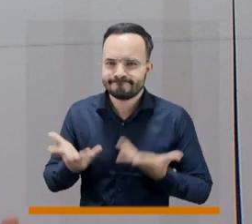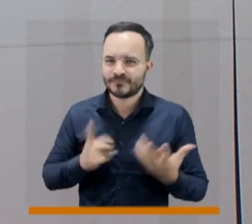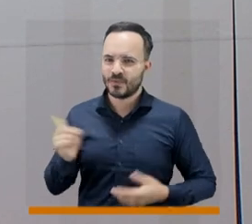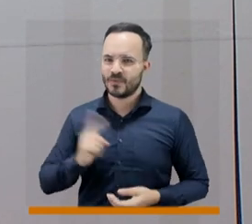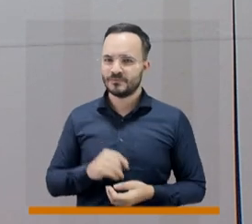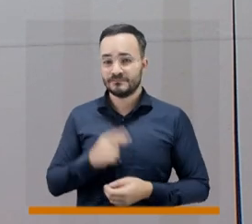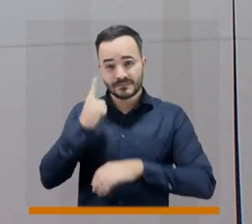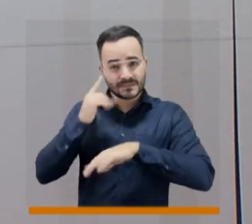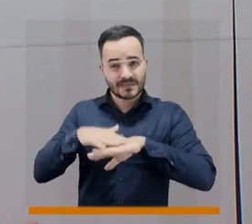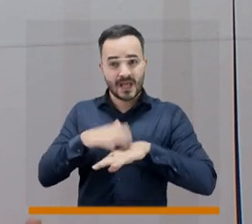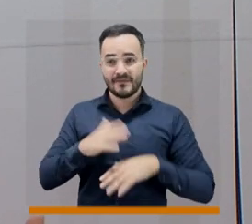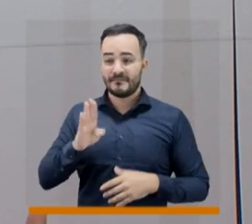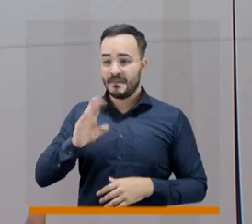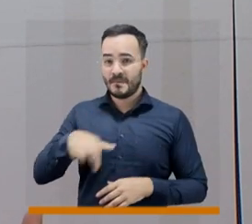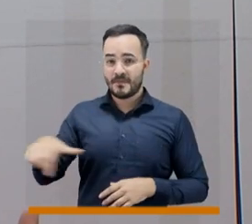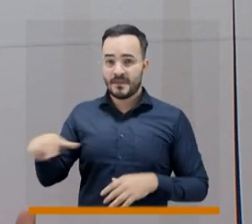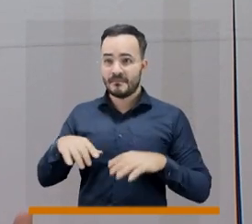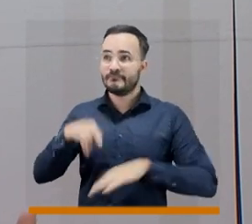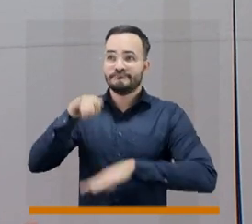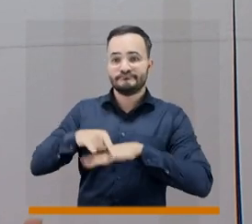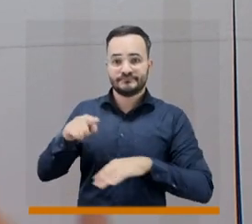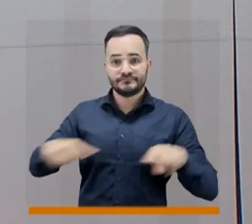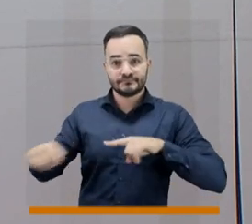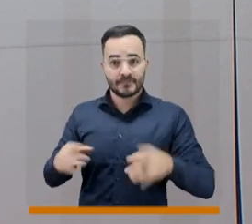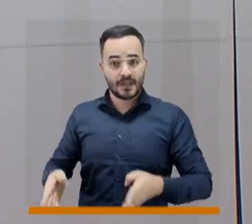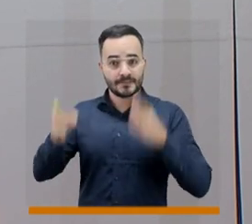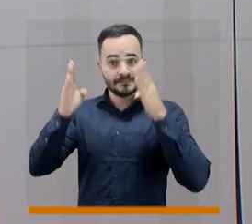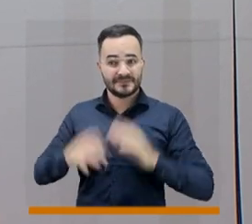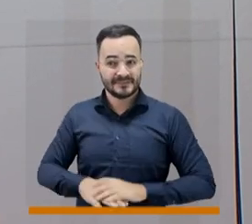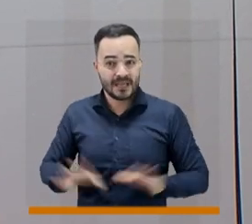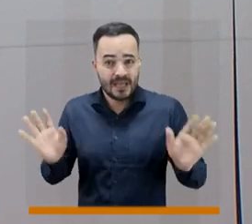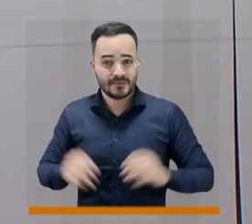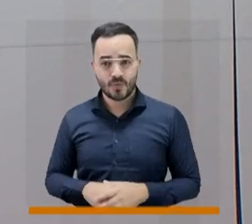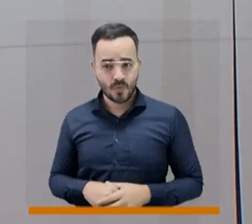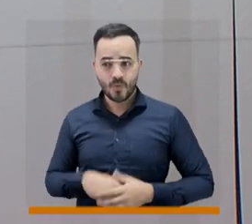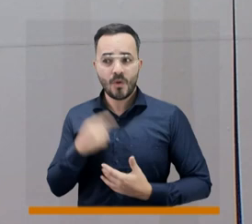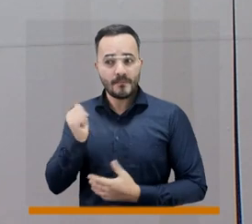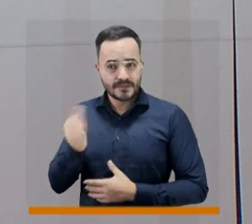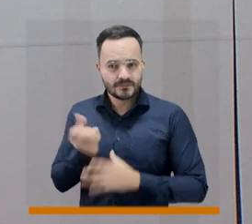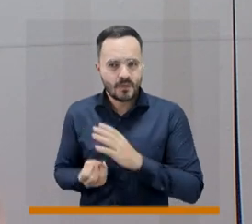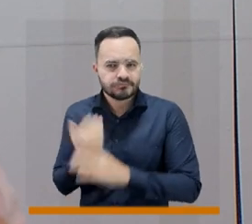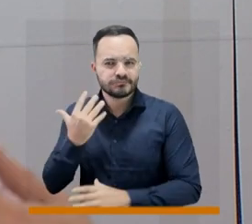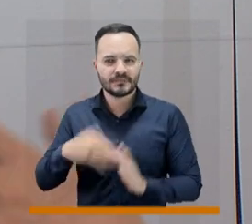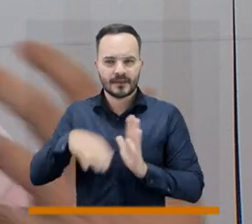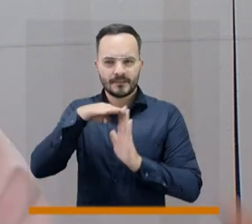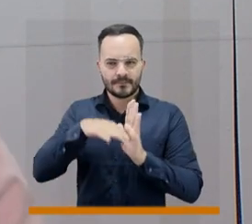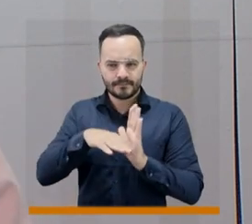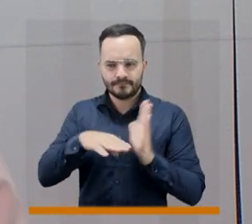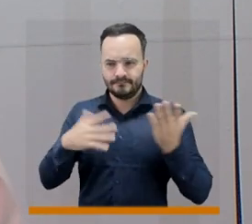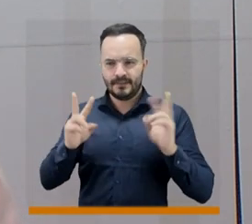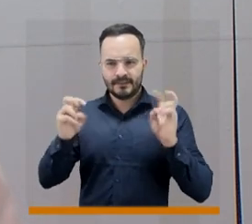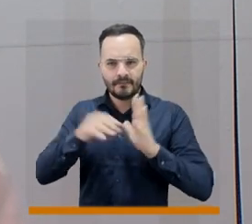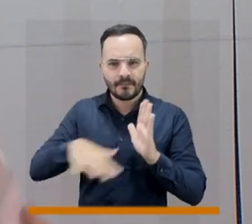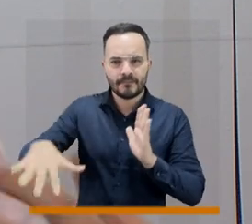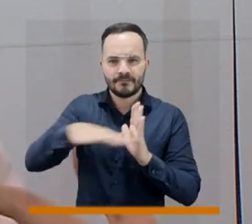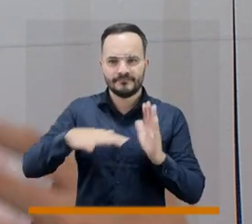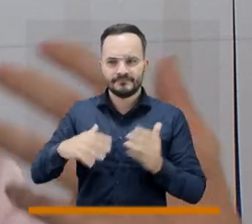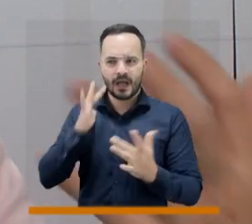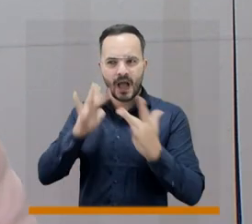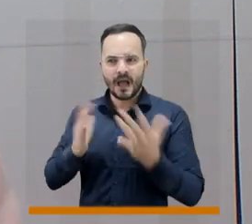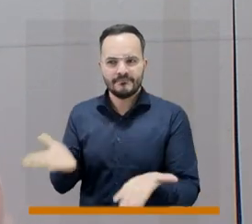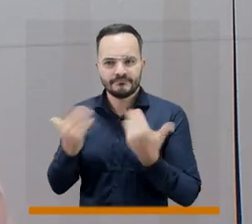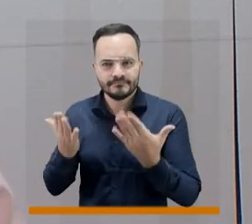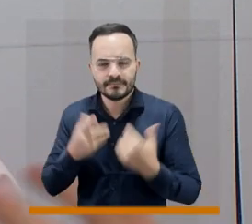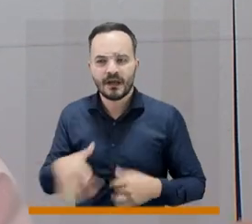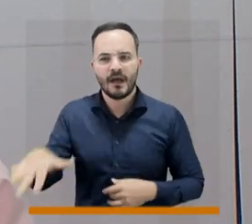Biblioteca Pública Piloto no es simplemente administrar un edificio, requiere generar otro tipo de políticas y de incentivos a